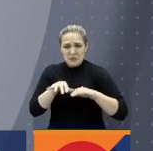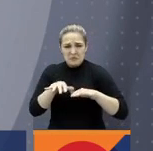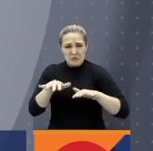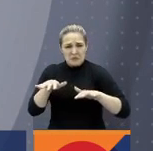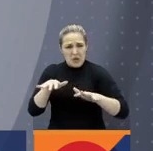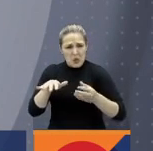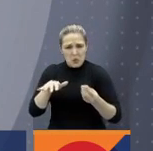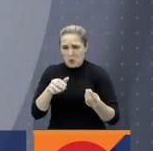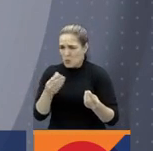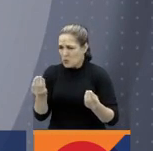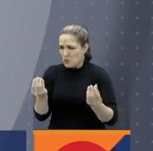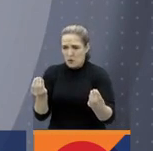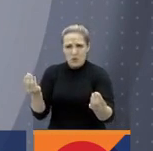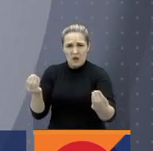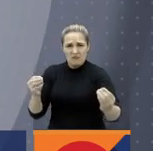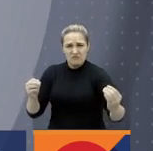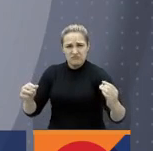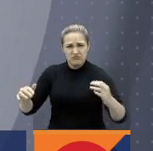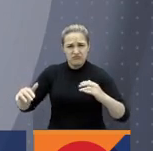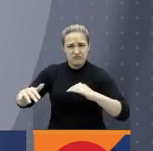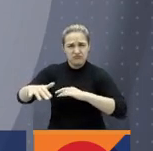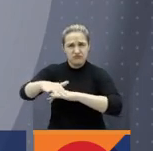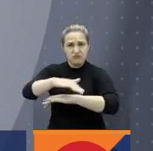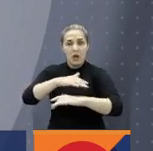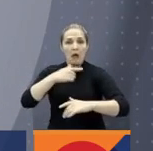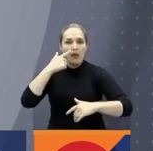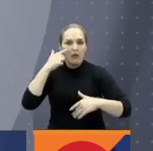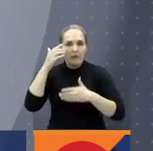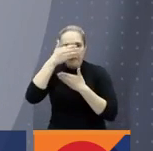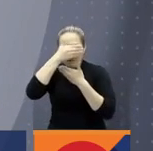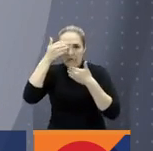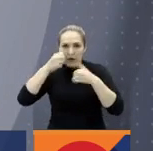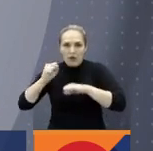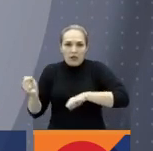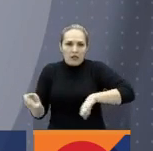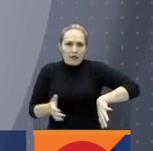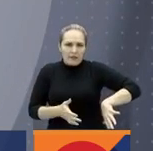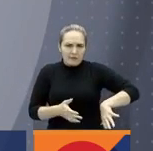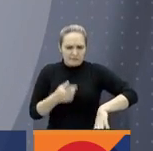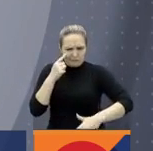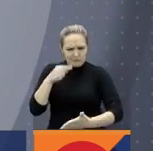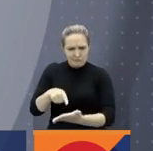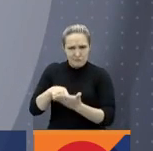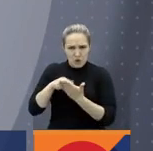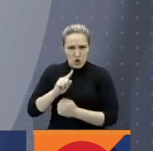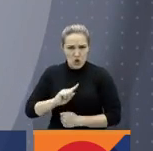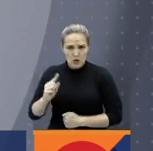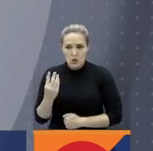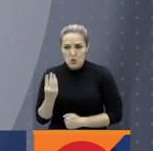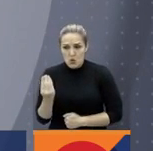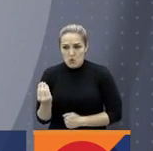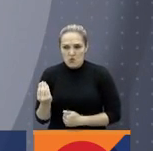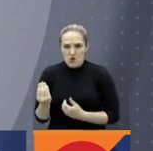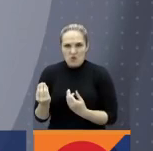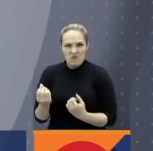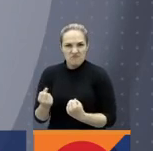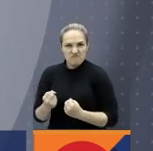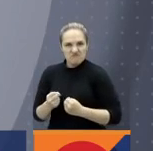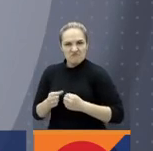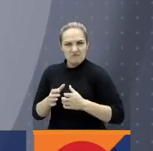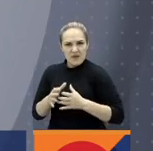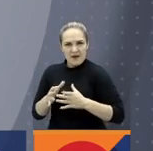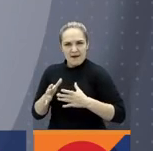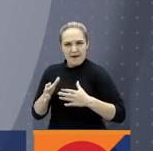de un grupo pues, que aparentemente se había desmovilizado, pues quedan los reductos y están en una fase de fortalecimiento.